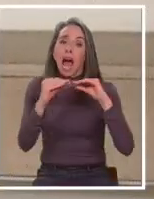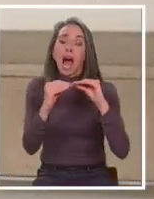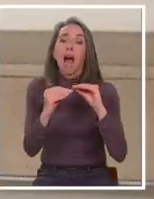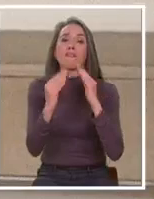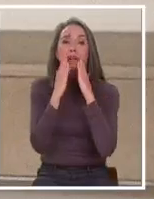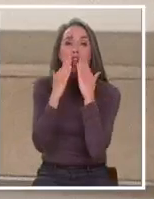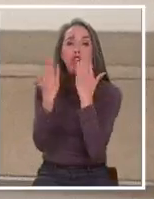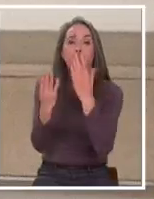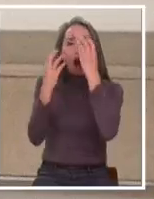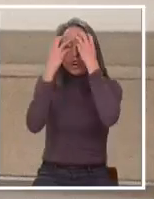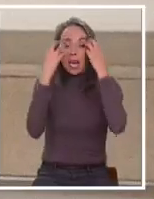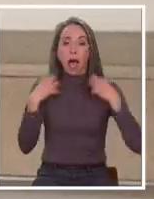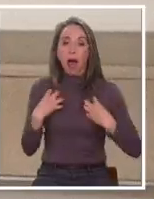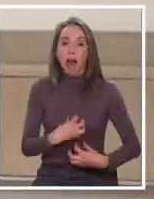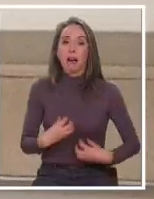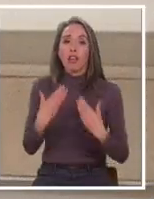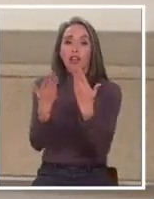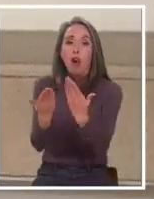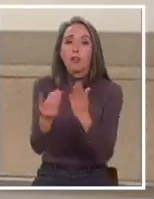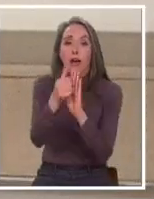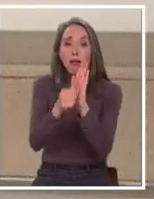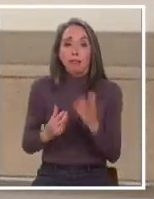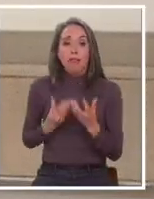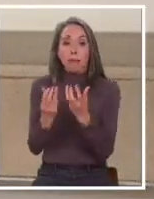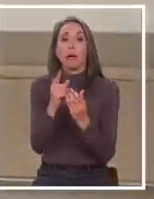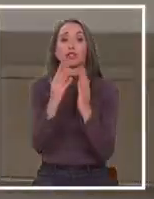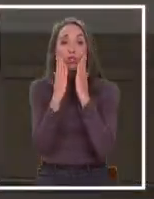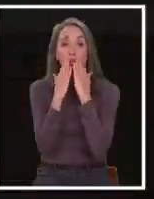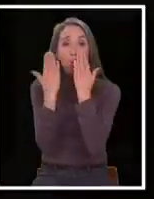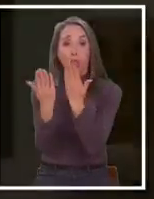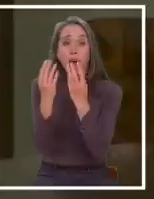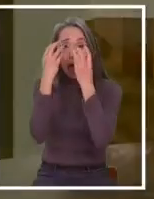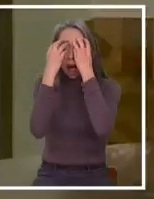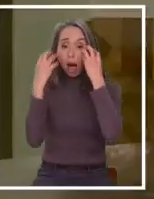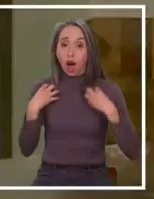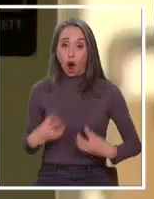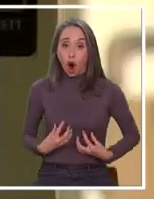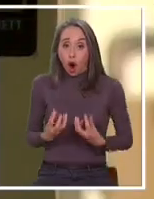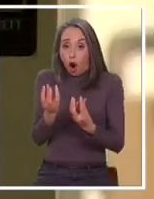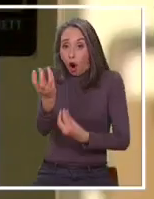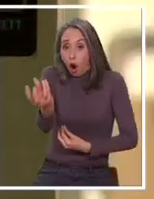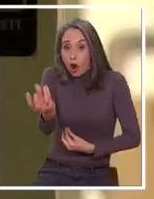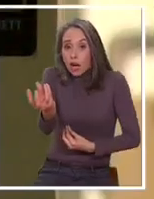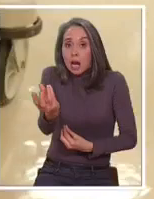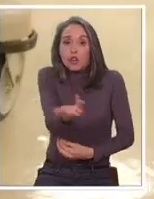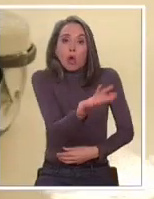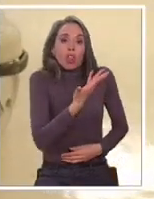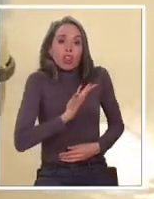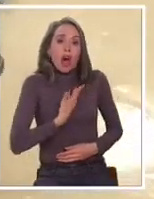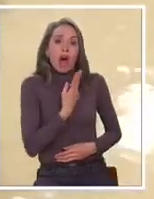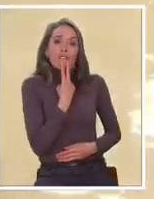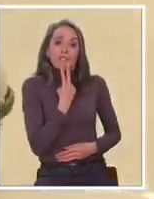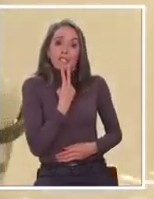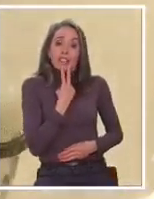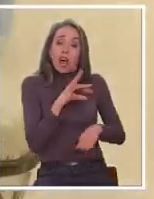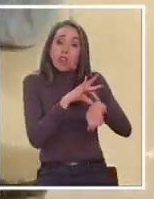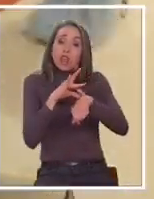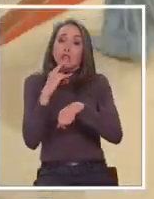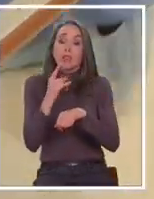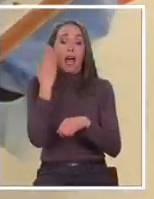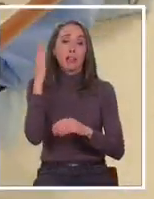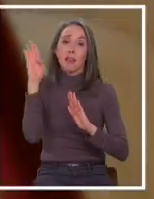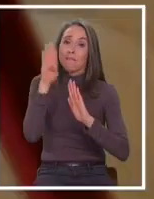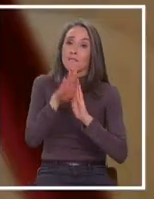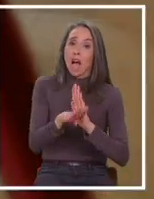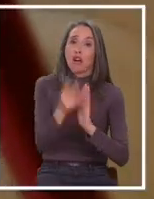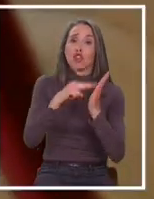Y obviamente tener claro que donar órganos es donar vida. Los médicos sostienen que la única forma de poder recuperar las cifras